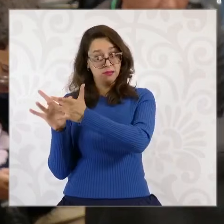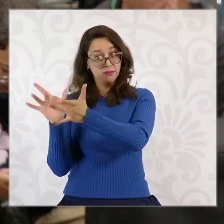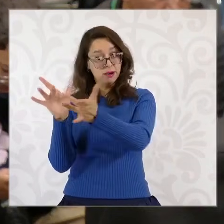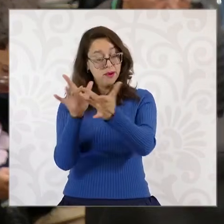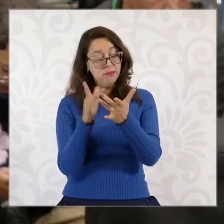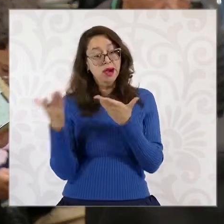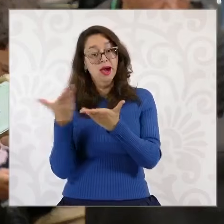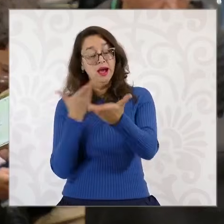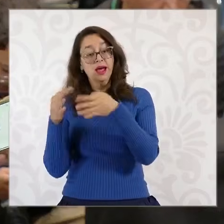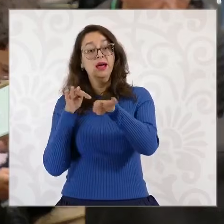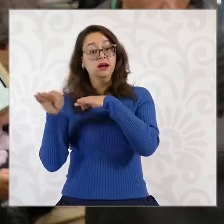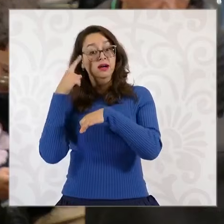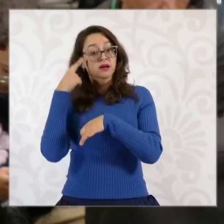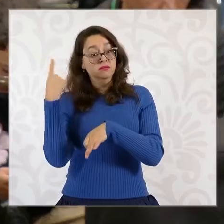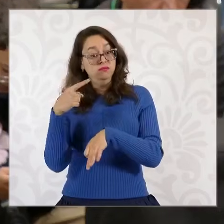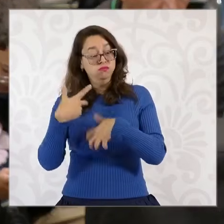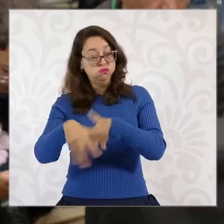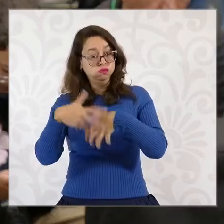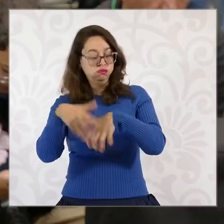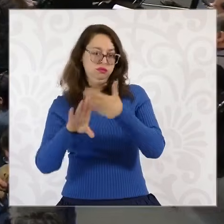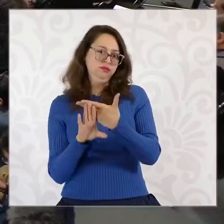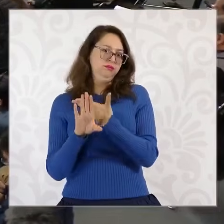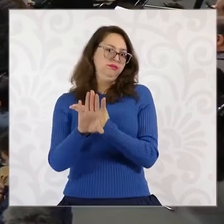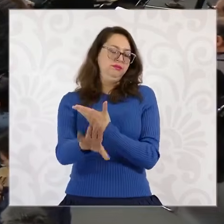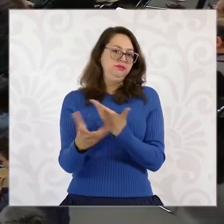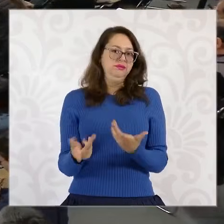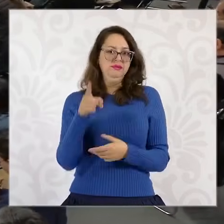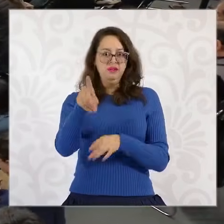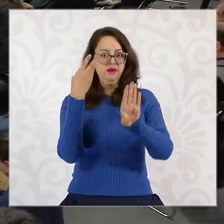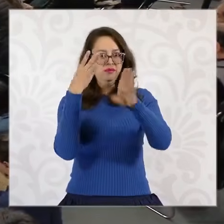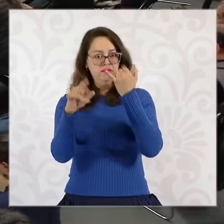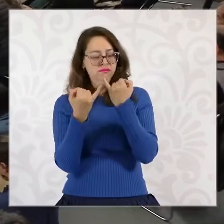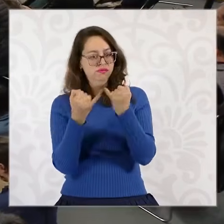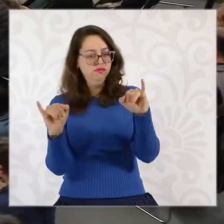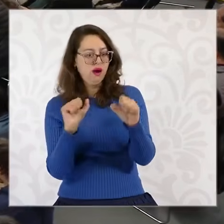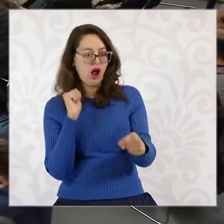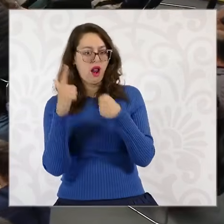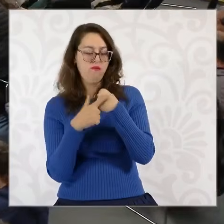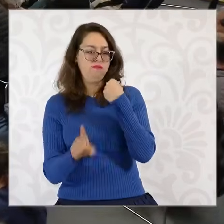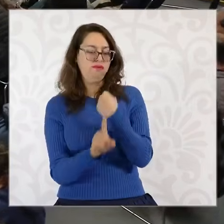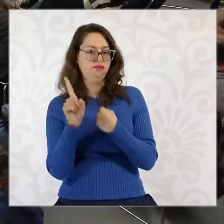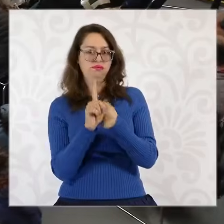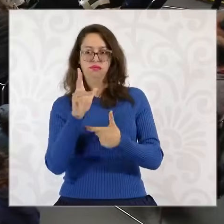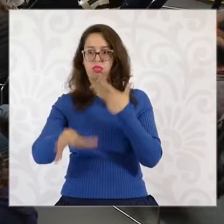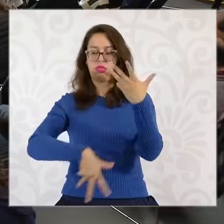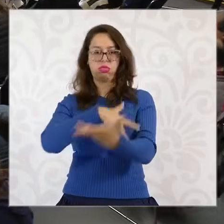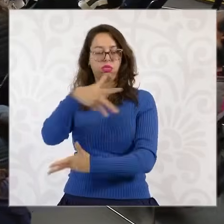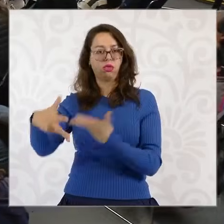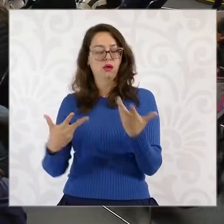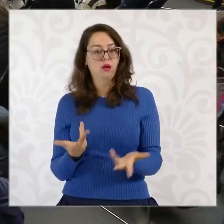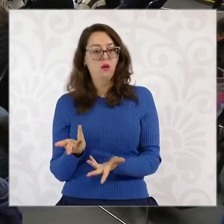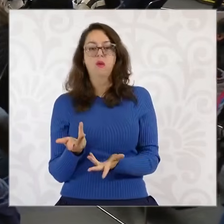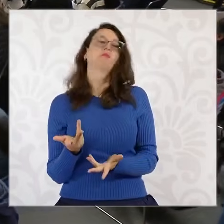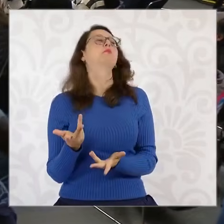grupos para evitar que conforme se acerque la fecha de la inauguración, pues haya algún conflicto que pudiera